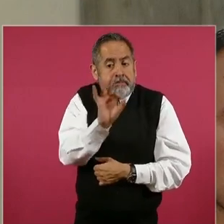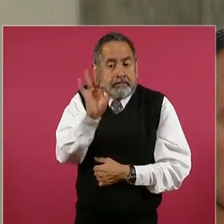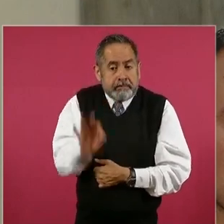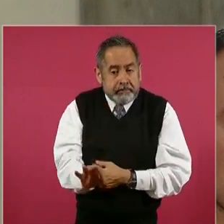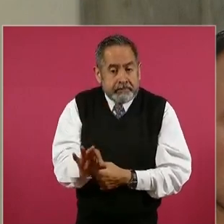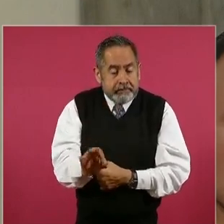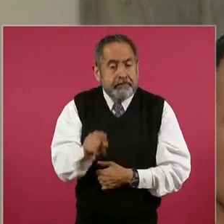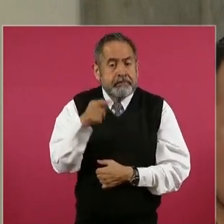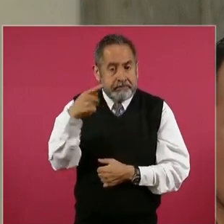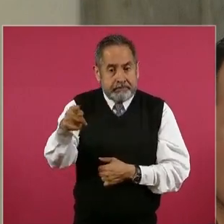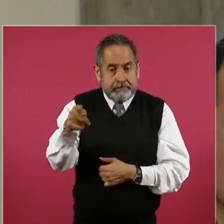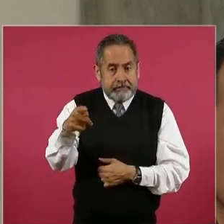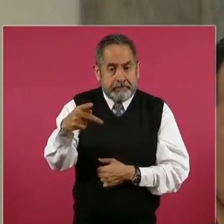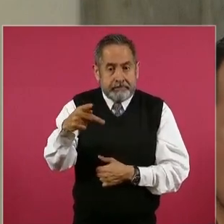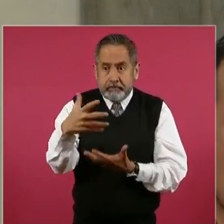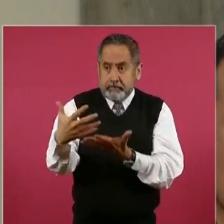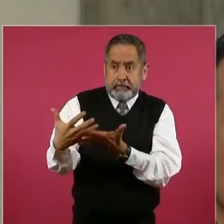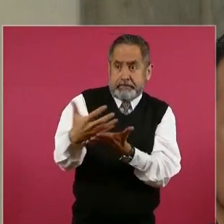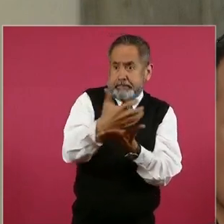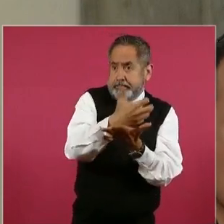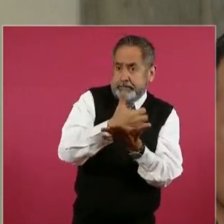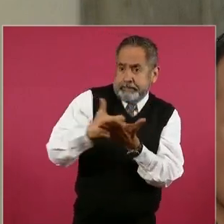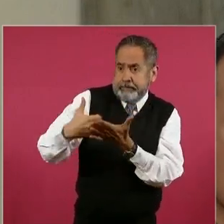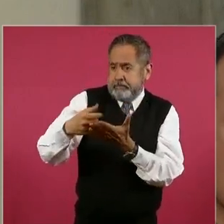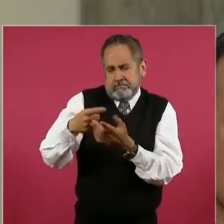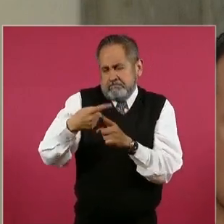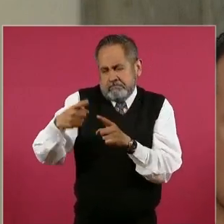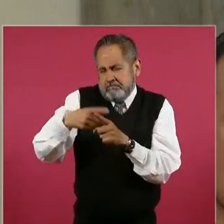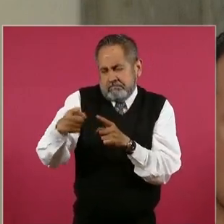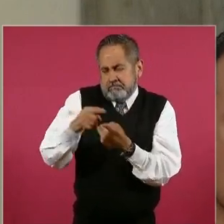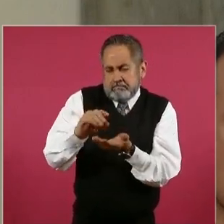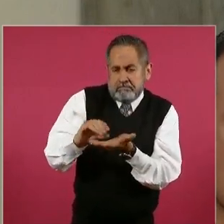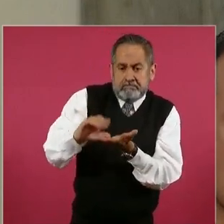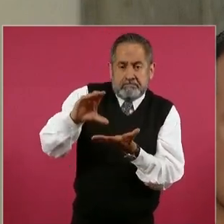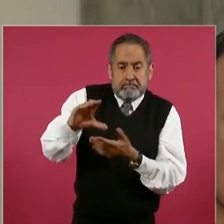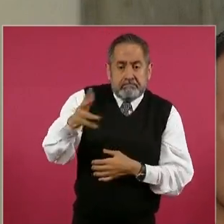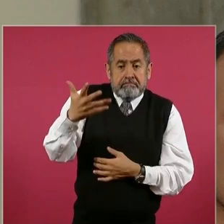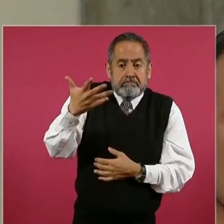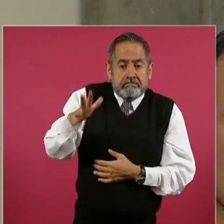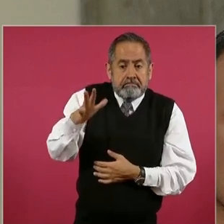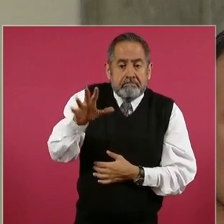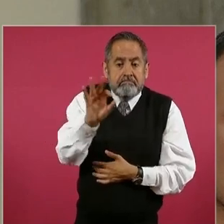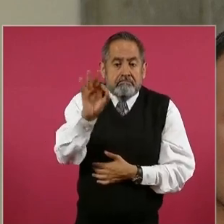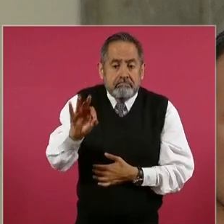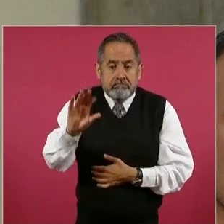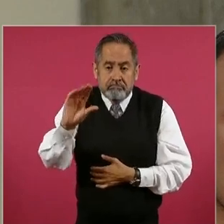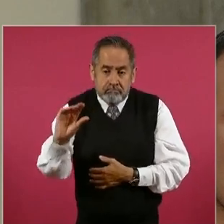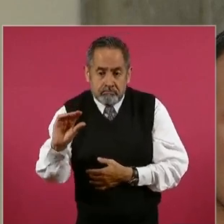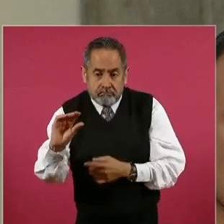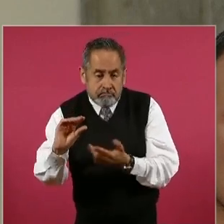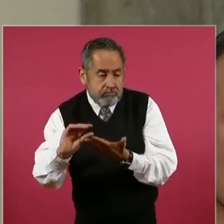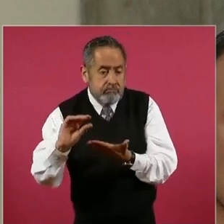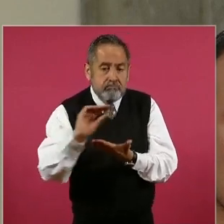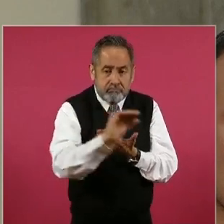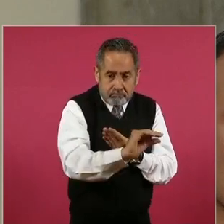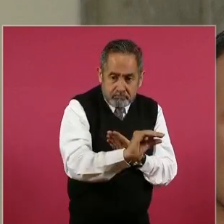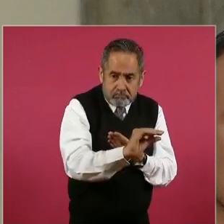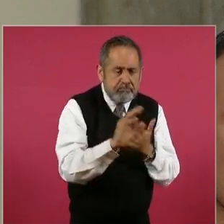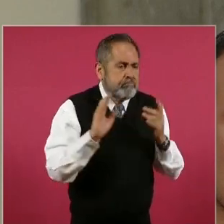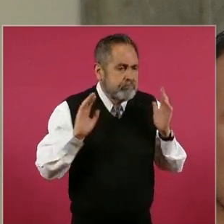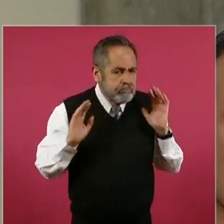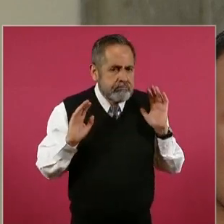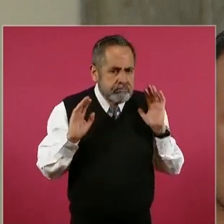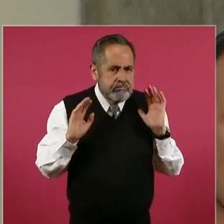ingresos de de las instituciones que reciben donaciones tienen que ser destinados para el pago de